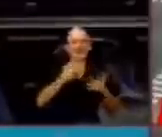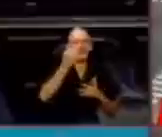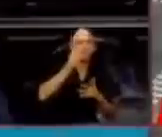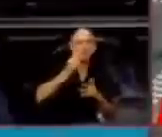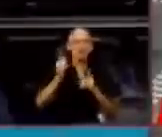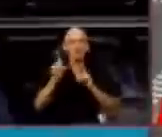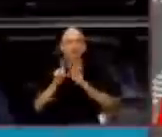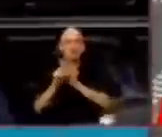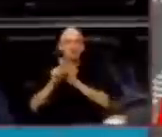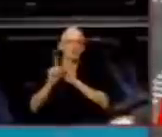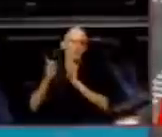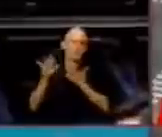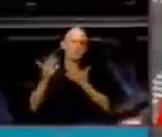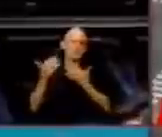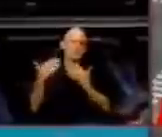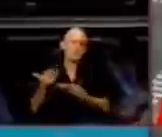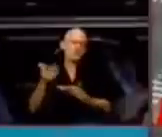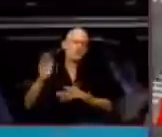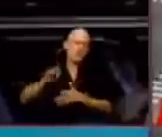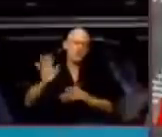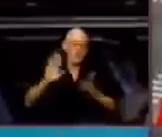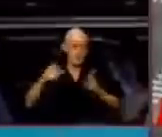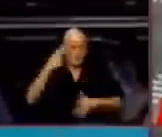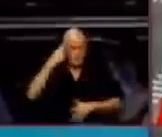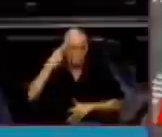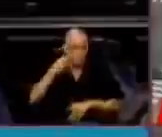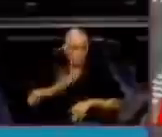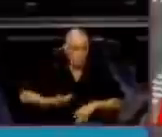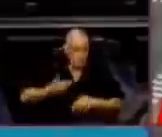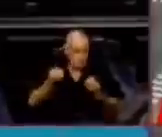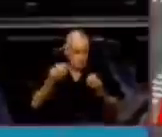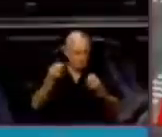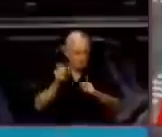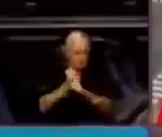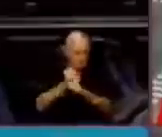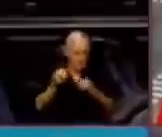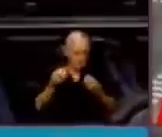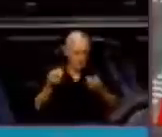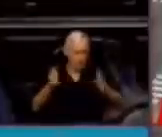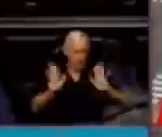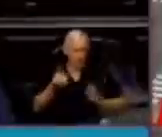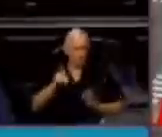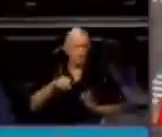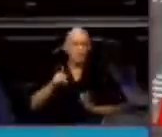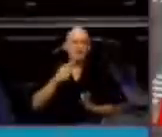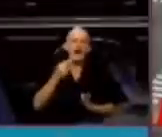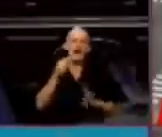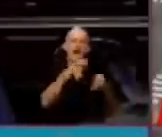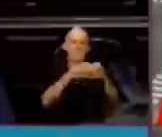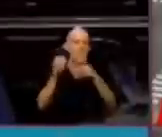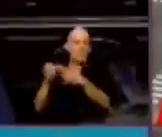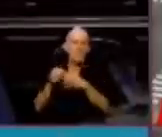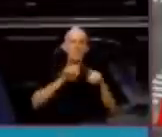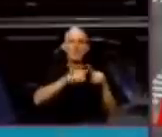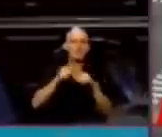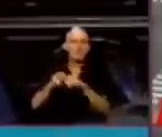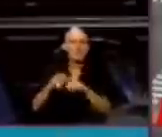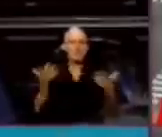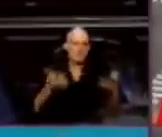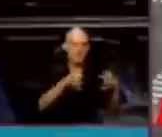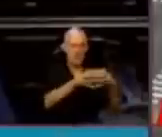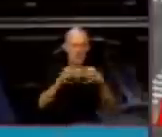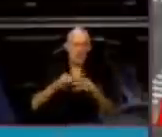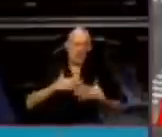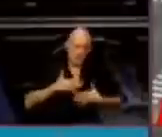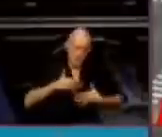golpe se puede decir, viene. Se necesita mucho liderazgo y alguien que tenga ideas modernas.